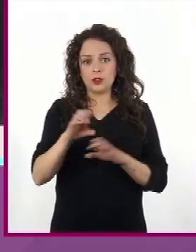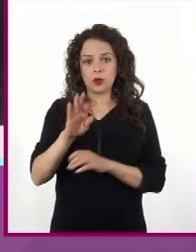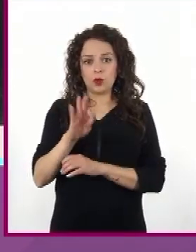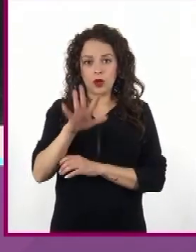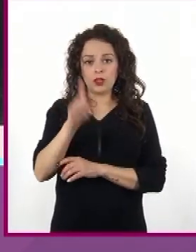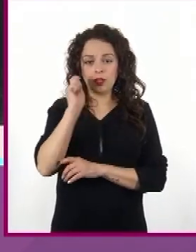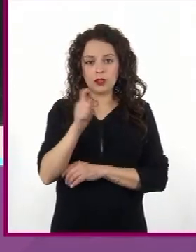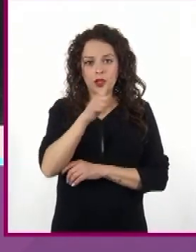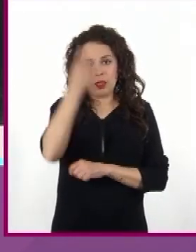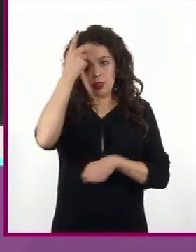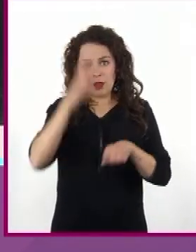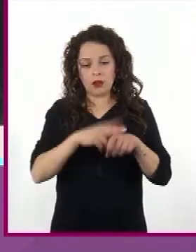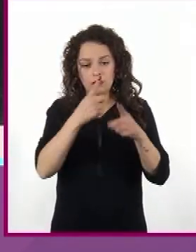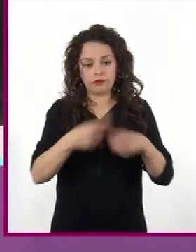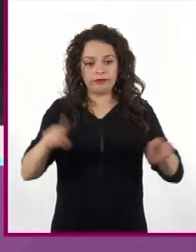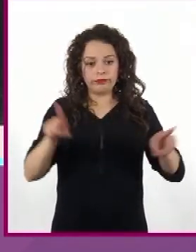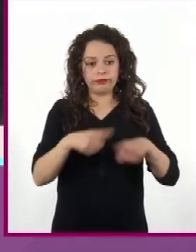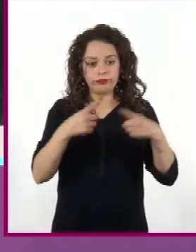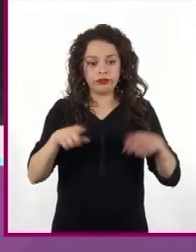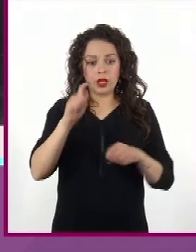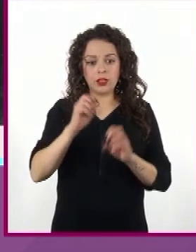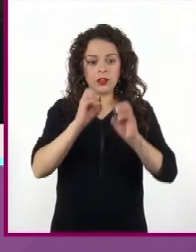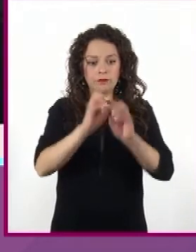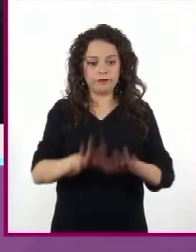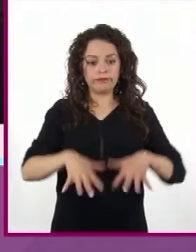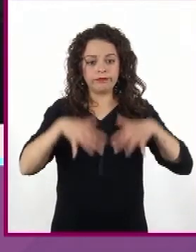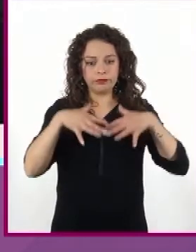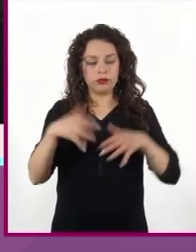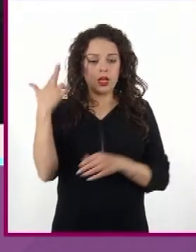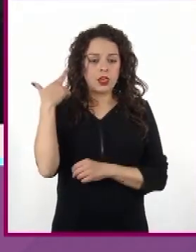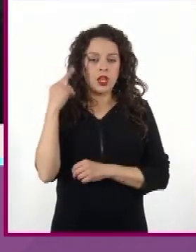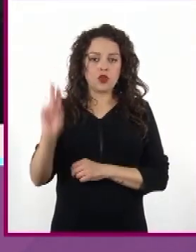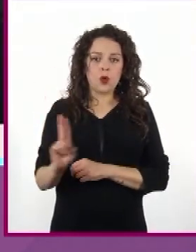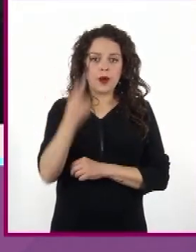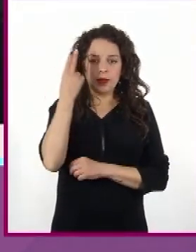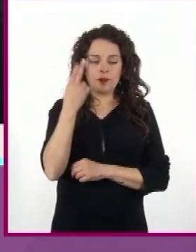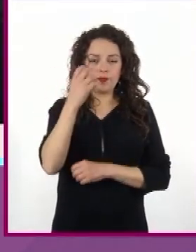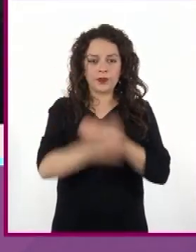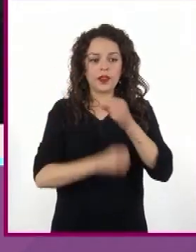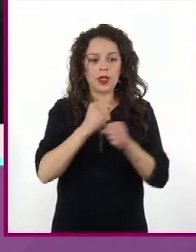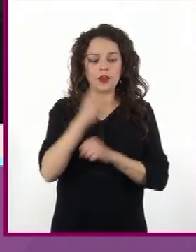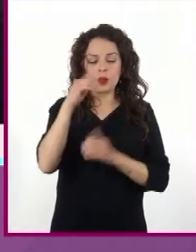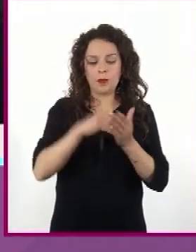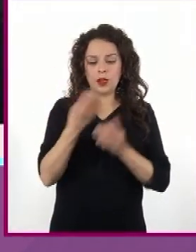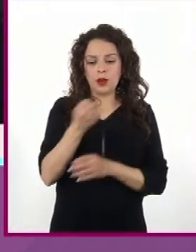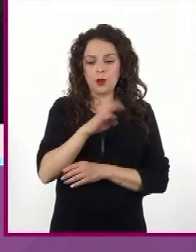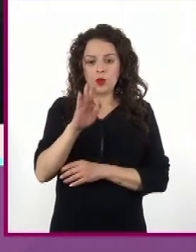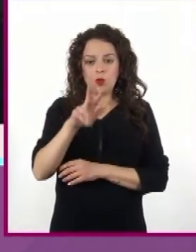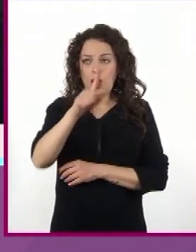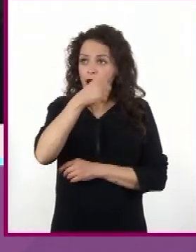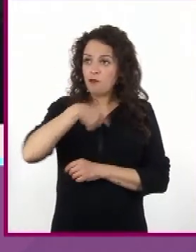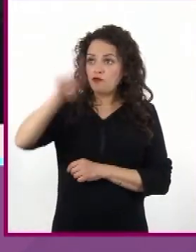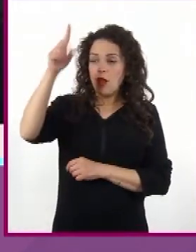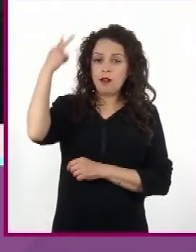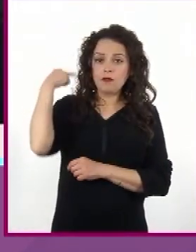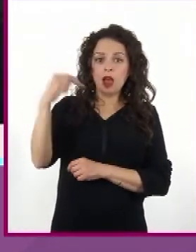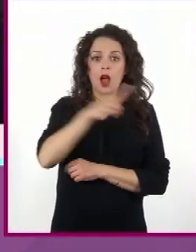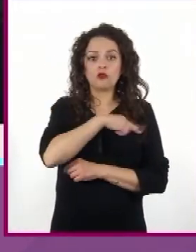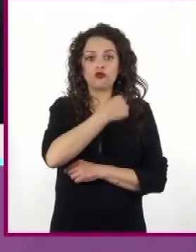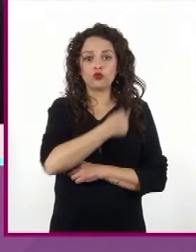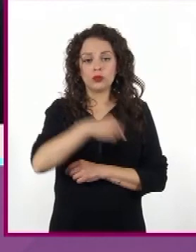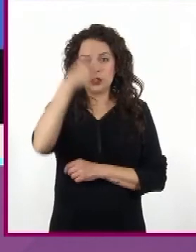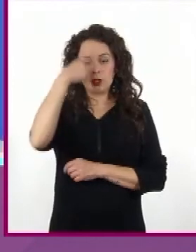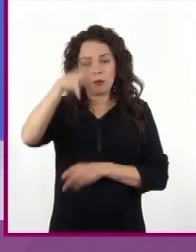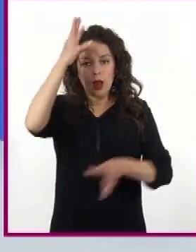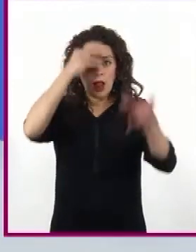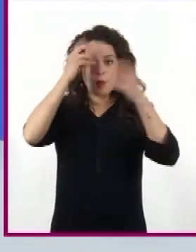la Orquesta de Cámara de Radio Universidad y en 1948 viajó a Suiza para estudiar dirección de